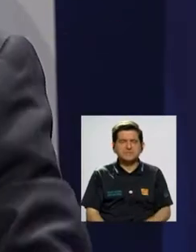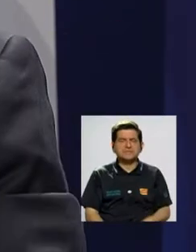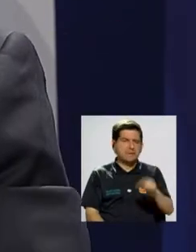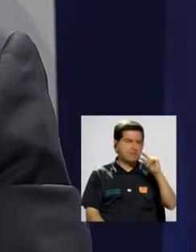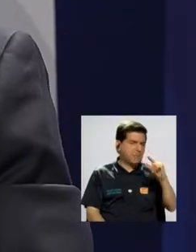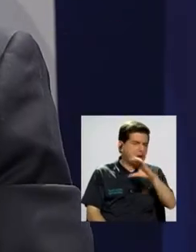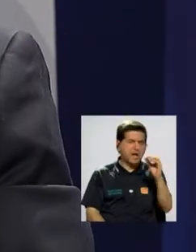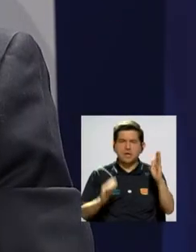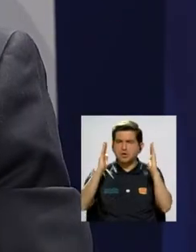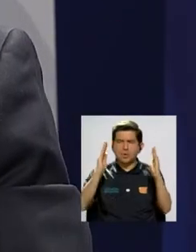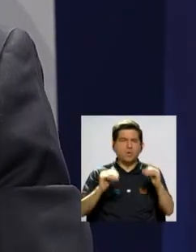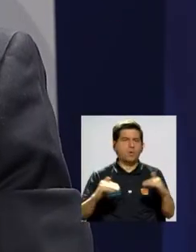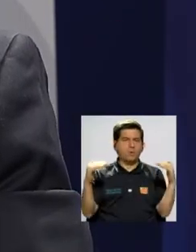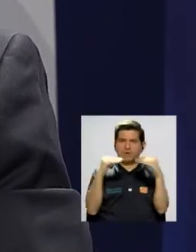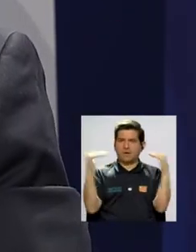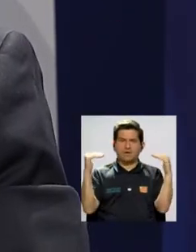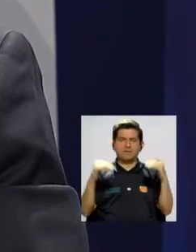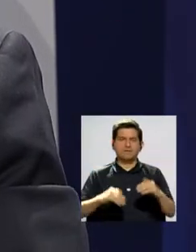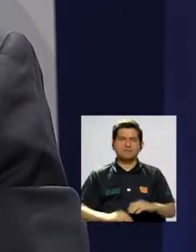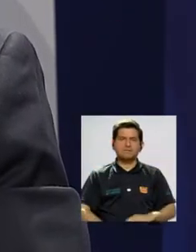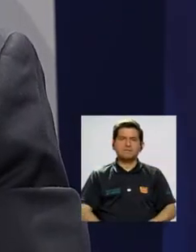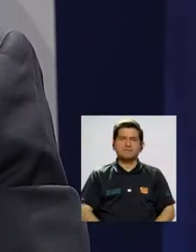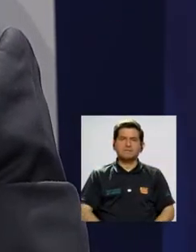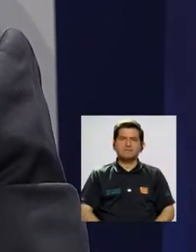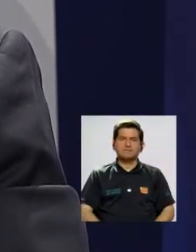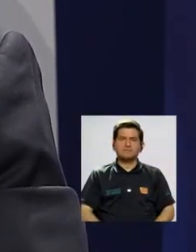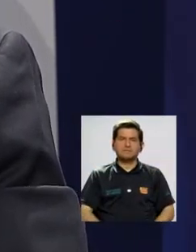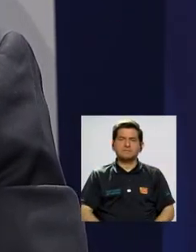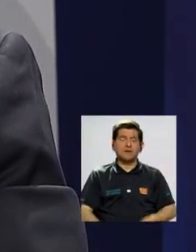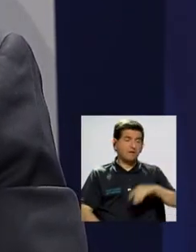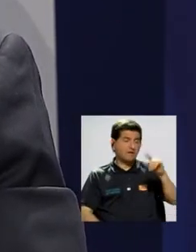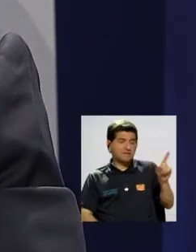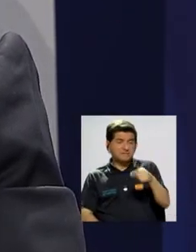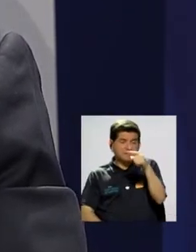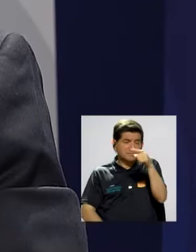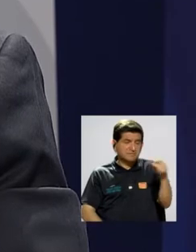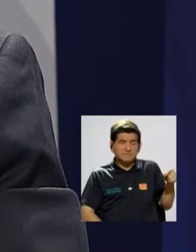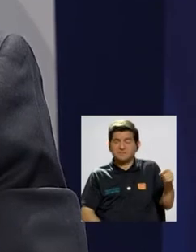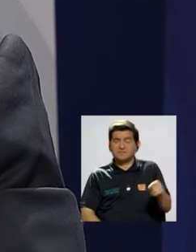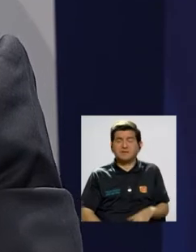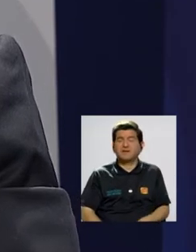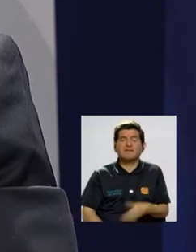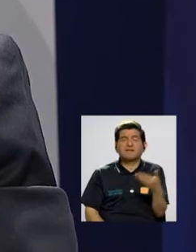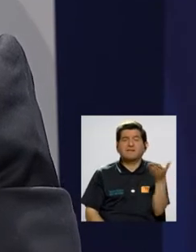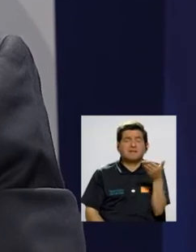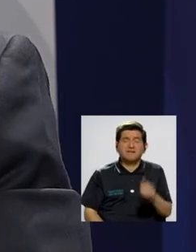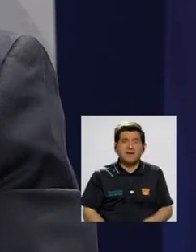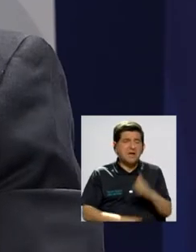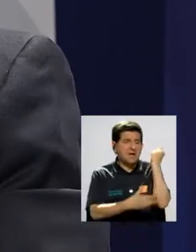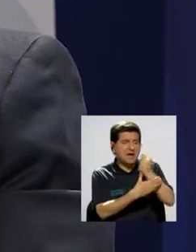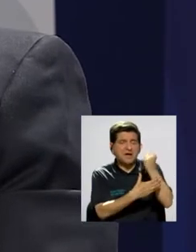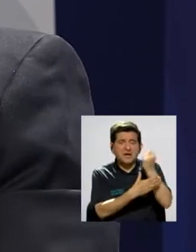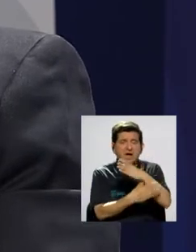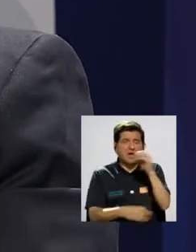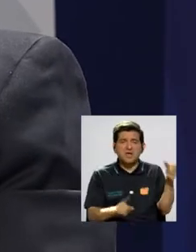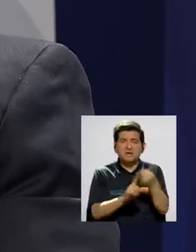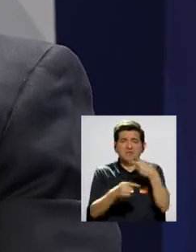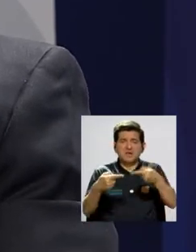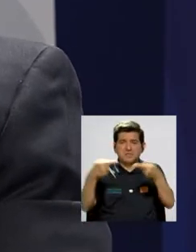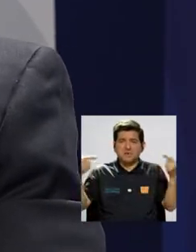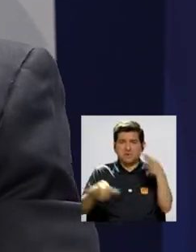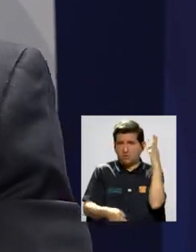envergadura. Y se descalifica los asesinatos y la violencia contra las